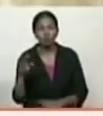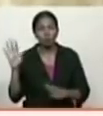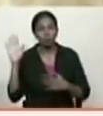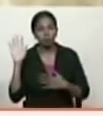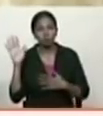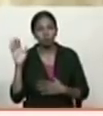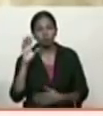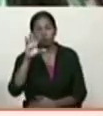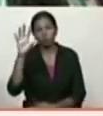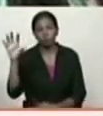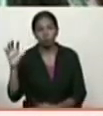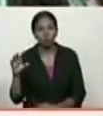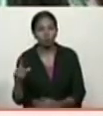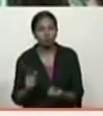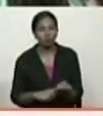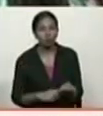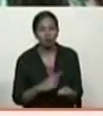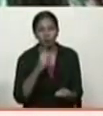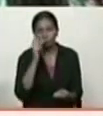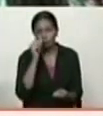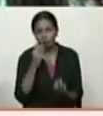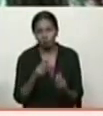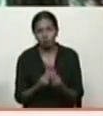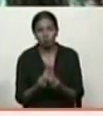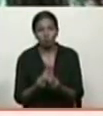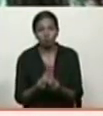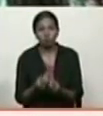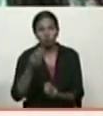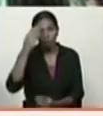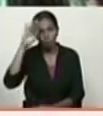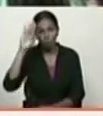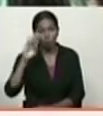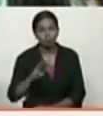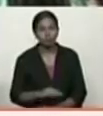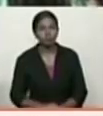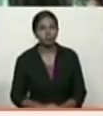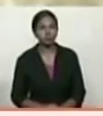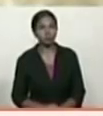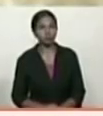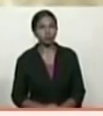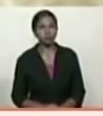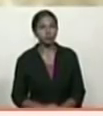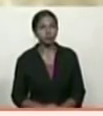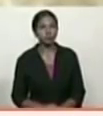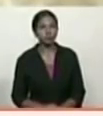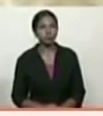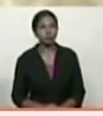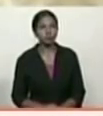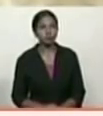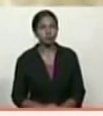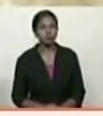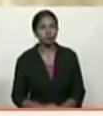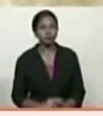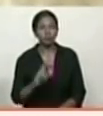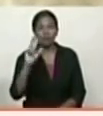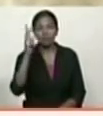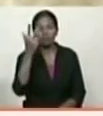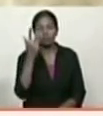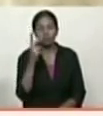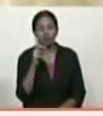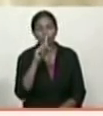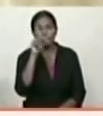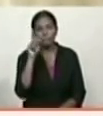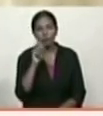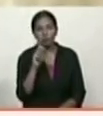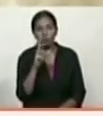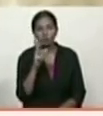pueblos hermanos como Cuba y con el pueblo venezolano. Muchas gracias. La tercera pregunta la realiza Diana